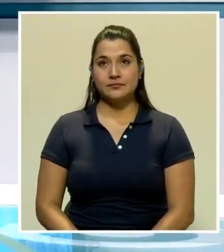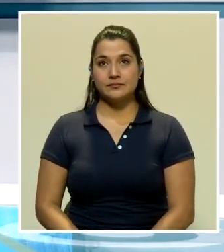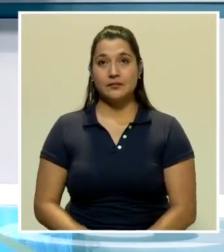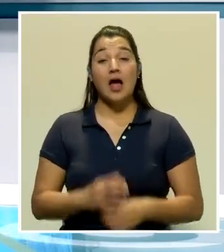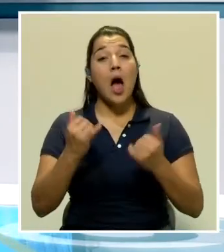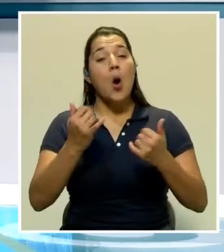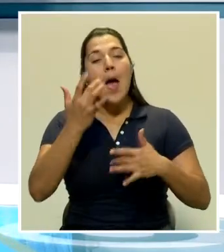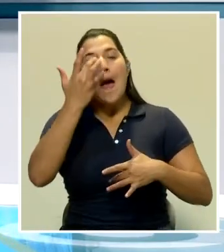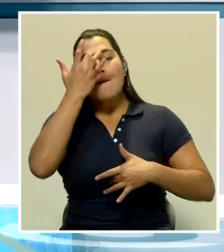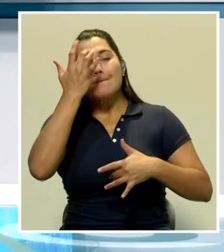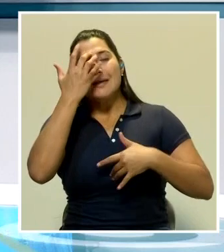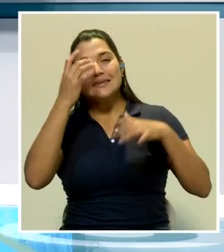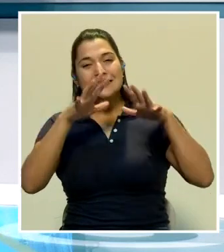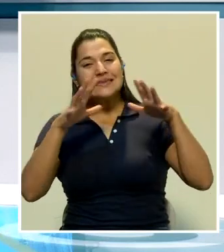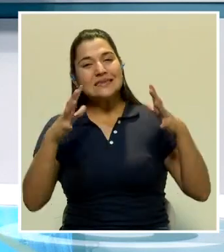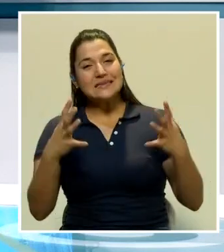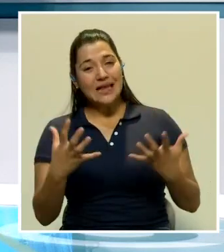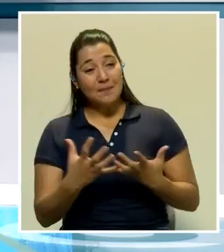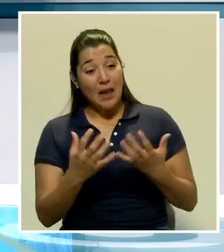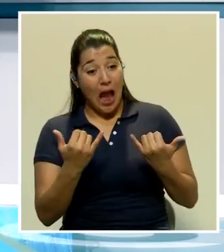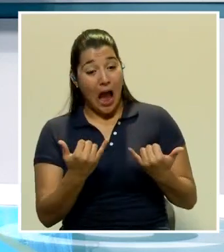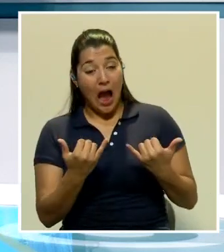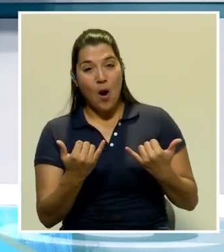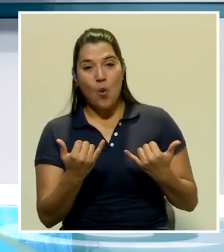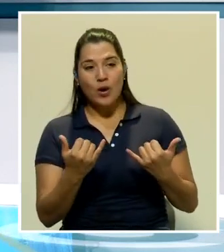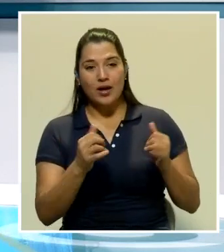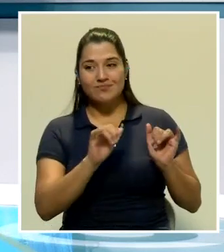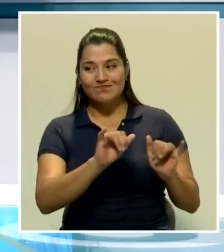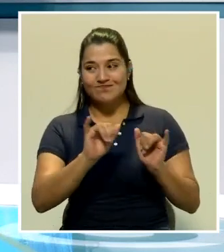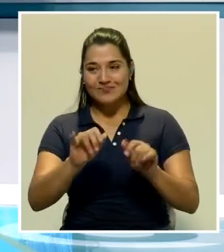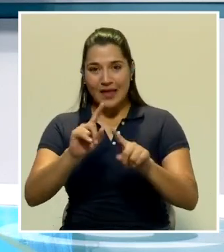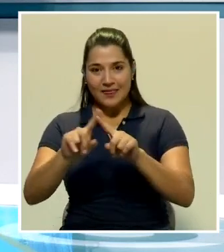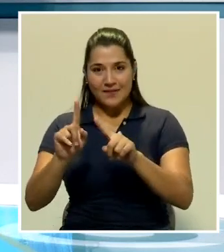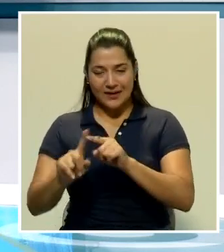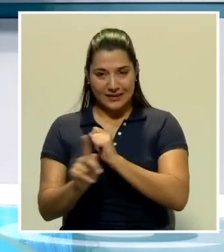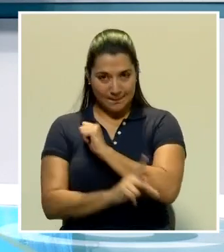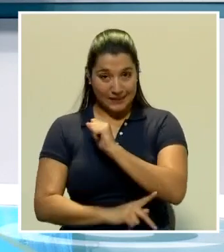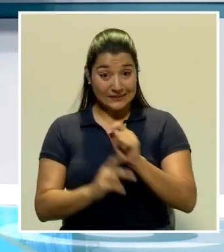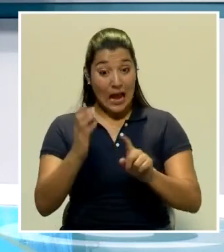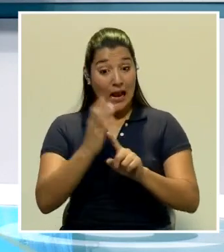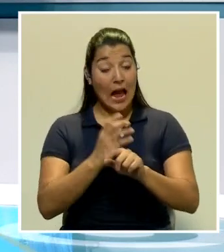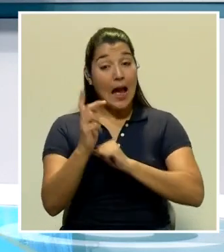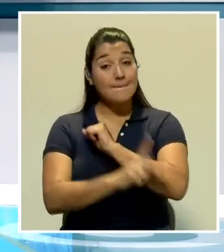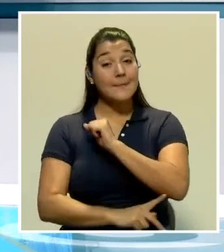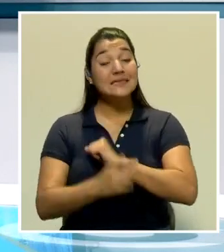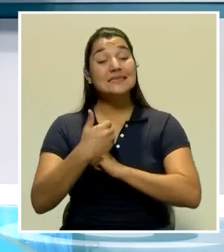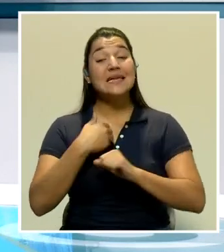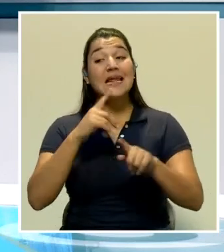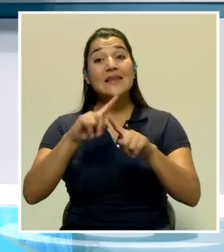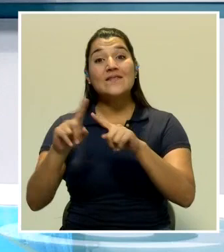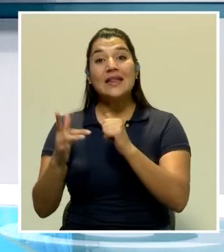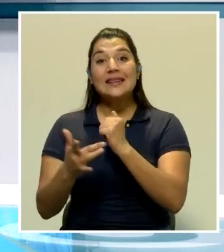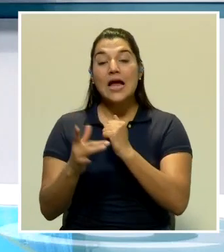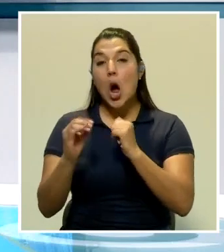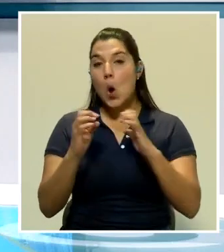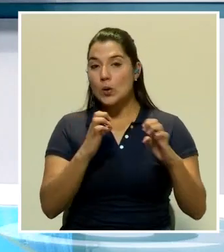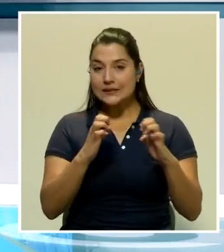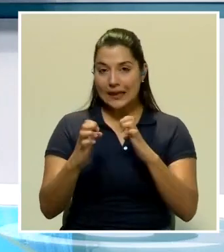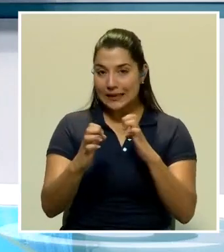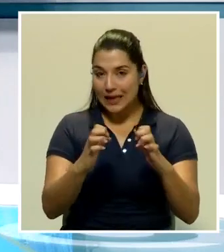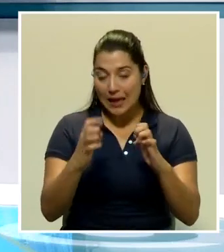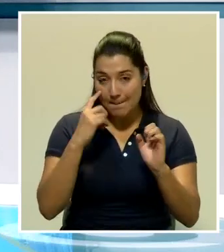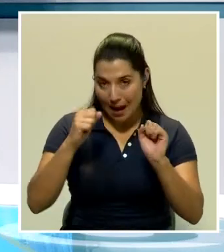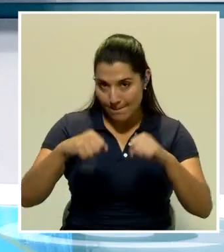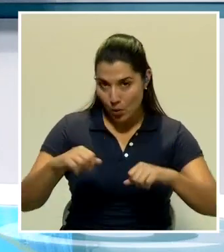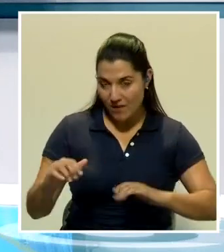Pandemia, los distintos países han adoptado estrategias muy distintas para contener el coronavirus. ¿Cómo